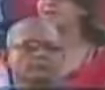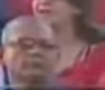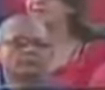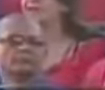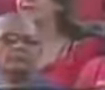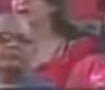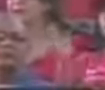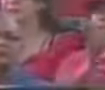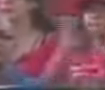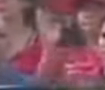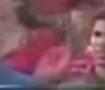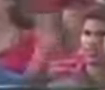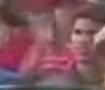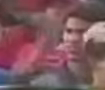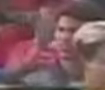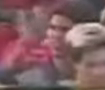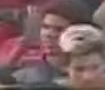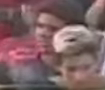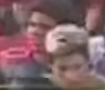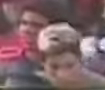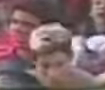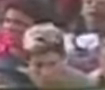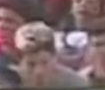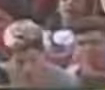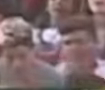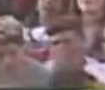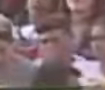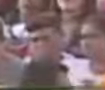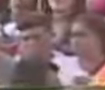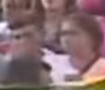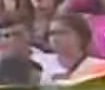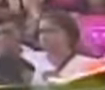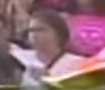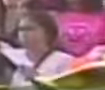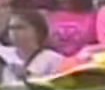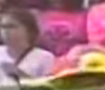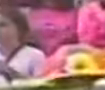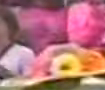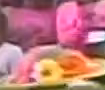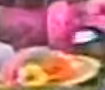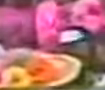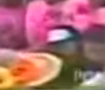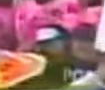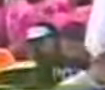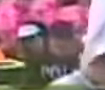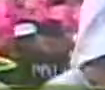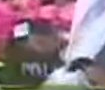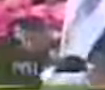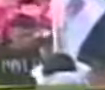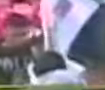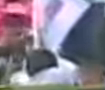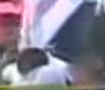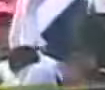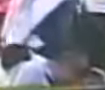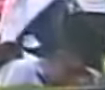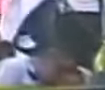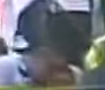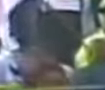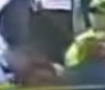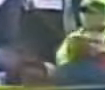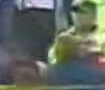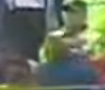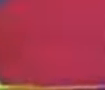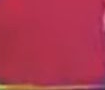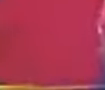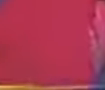populares para que estas ideas surjan desde las bases. Vamos a escuchar en este momento lo que se